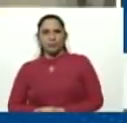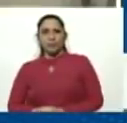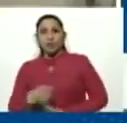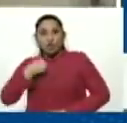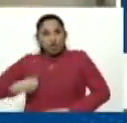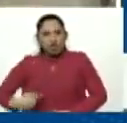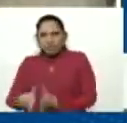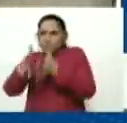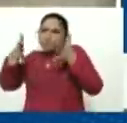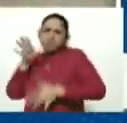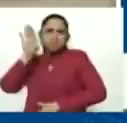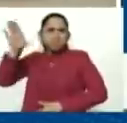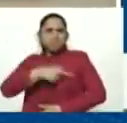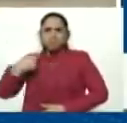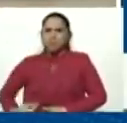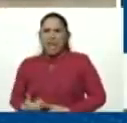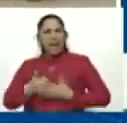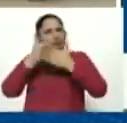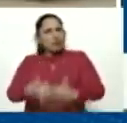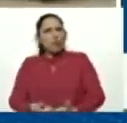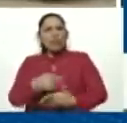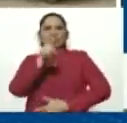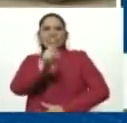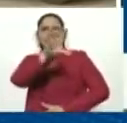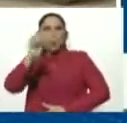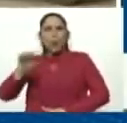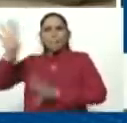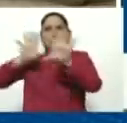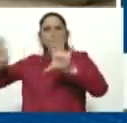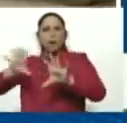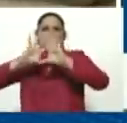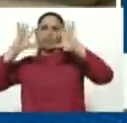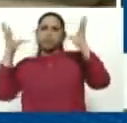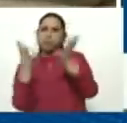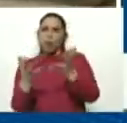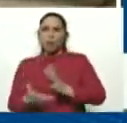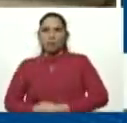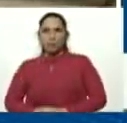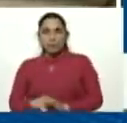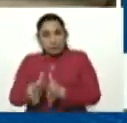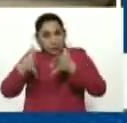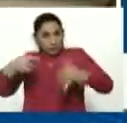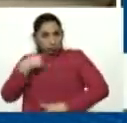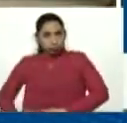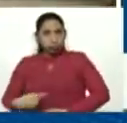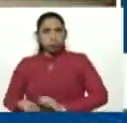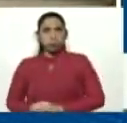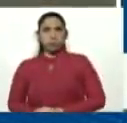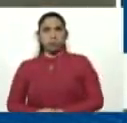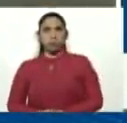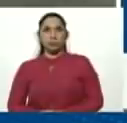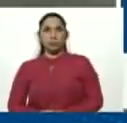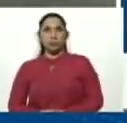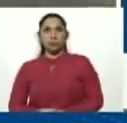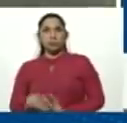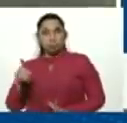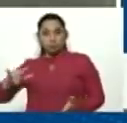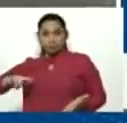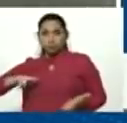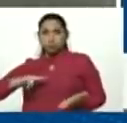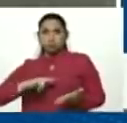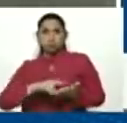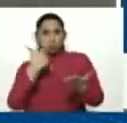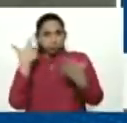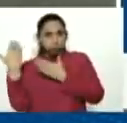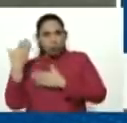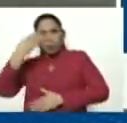China, la gran China, que ayuda a 150 países del mundo. La gran China. Ahí llegó